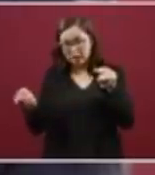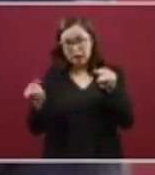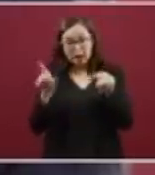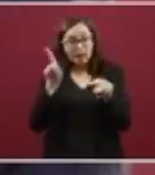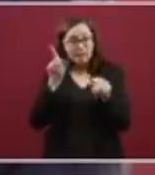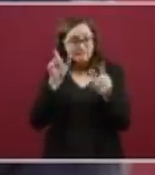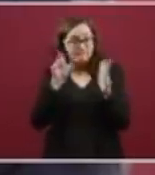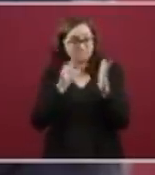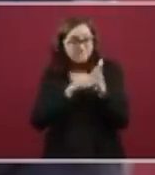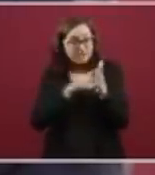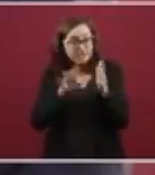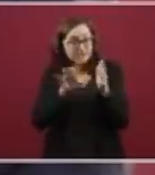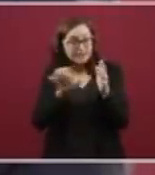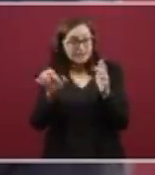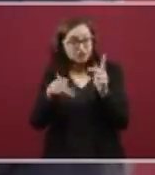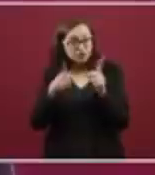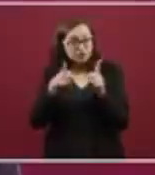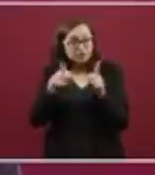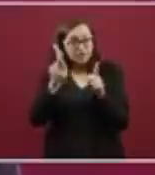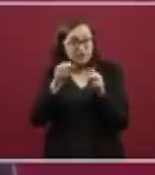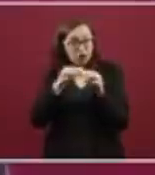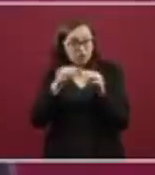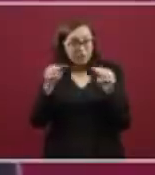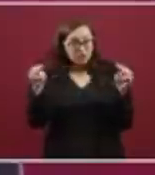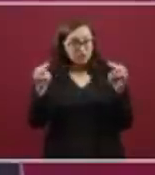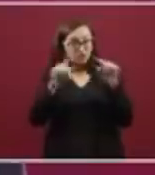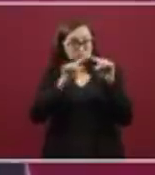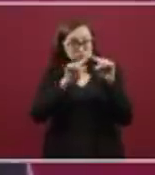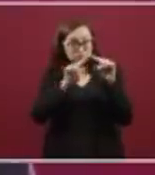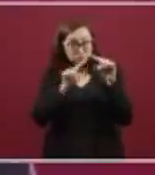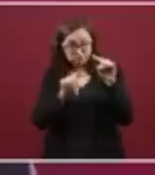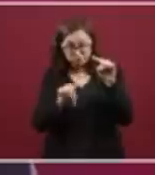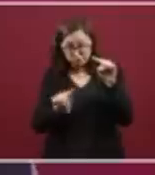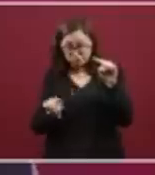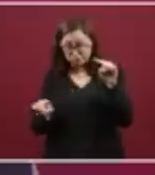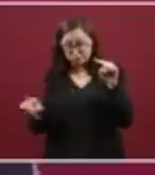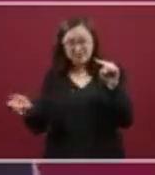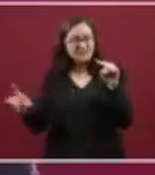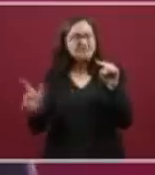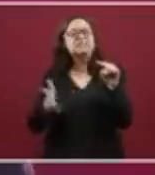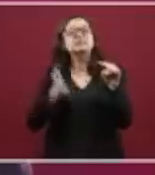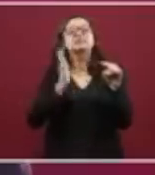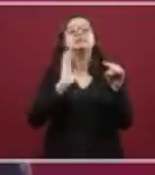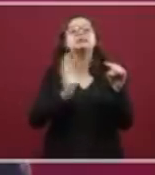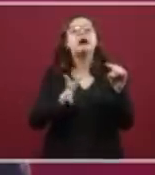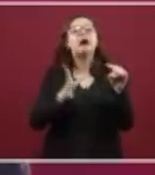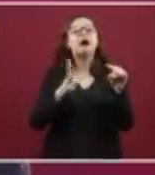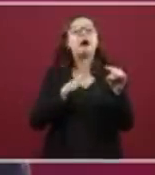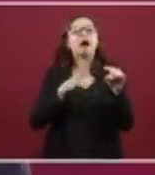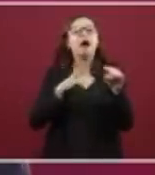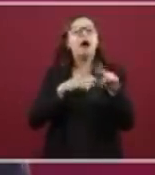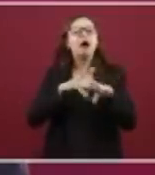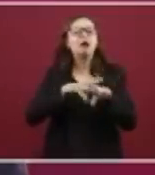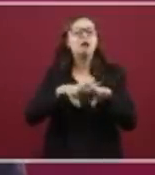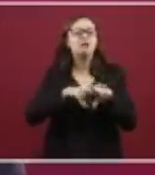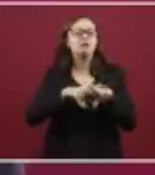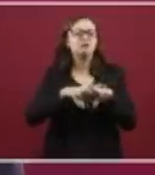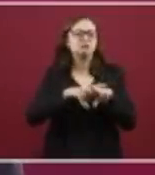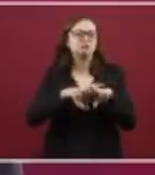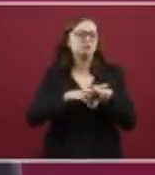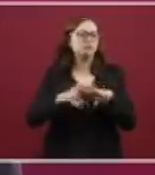Tren Maya es la antigua vía del Ferrocarril del